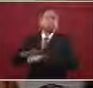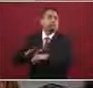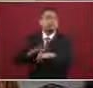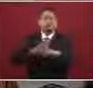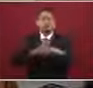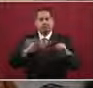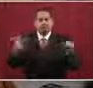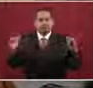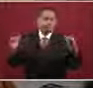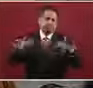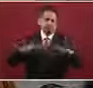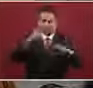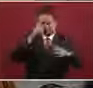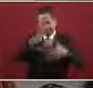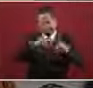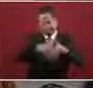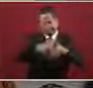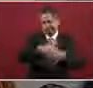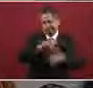a una manifestación